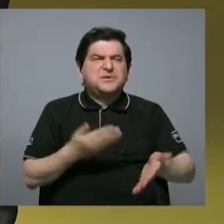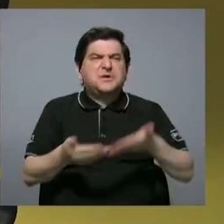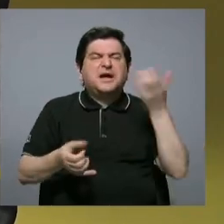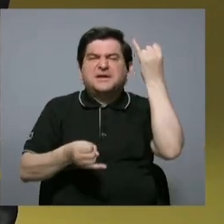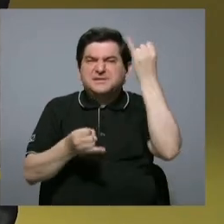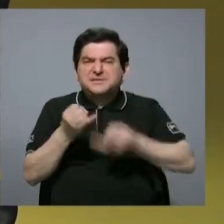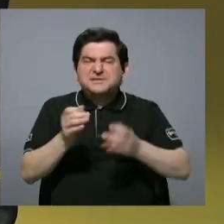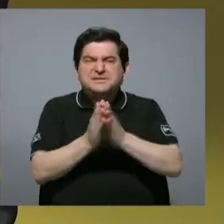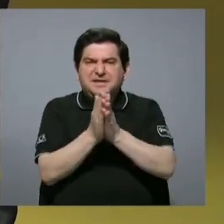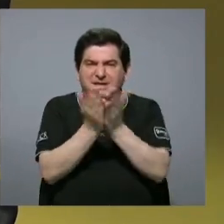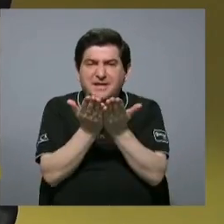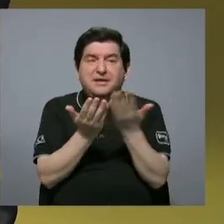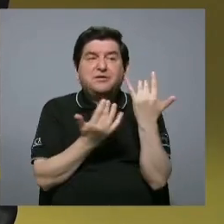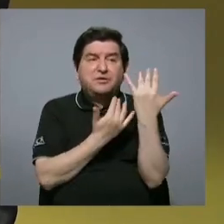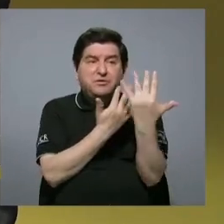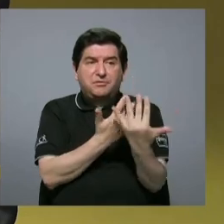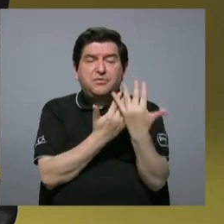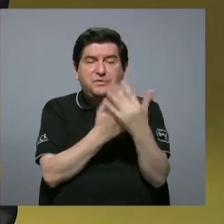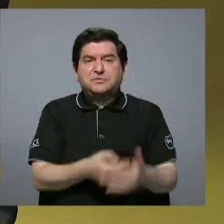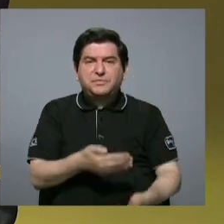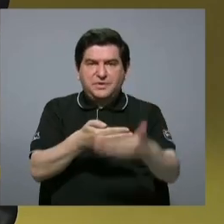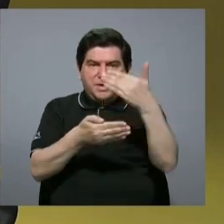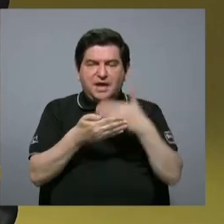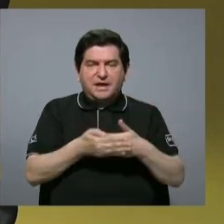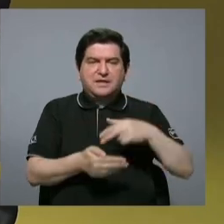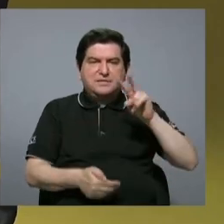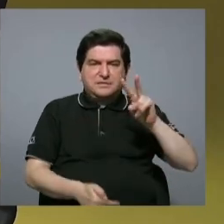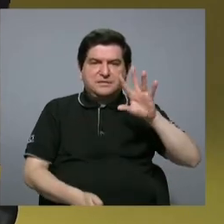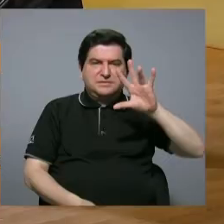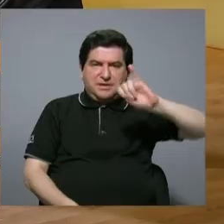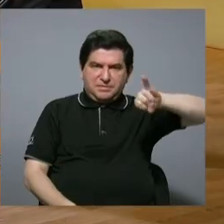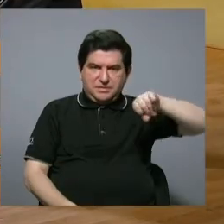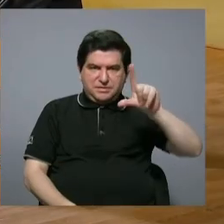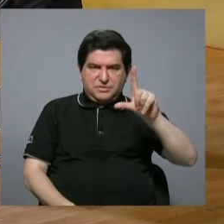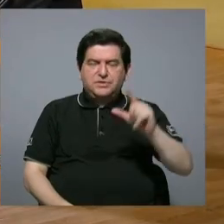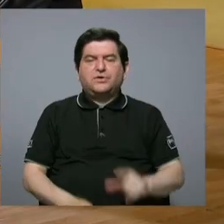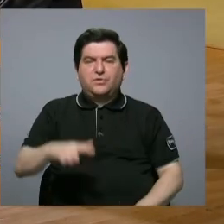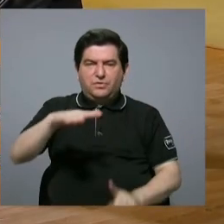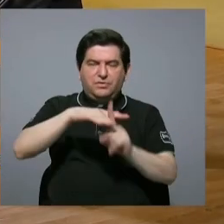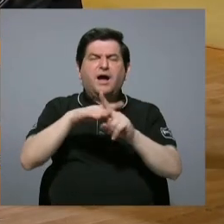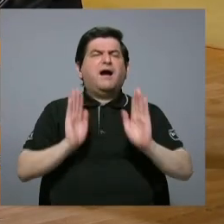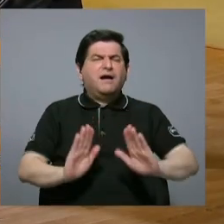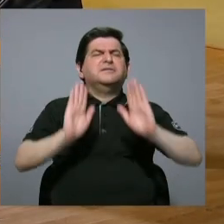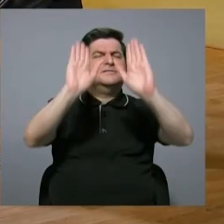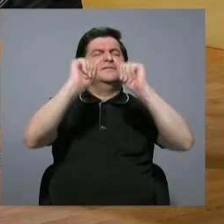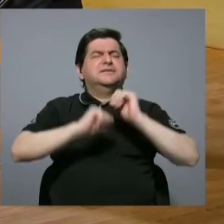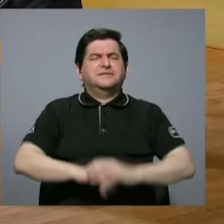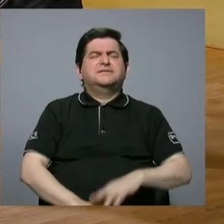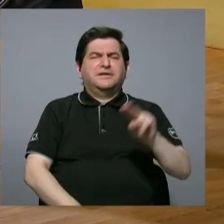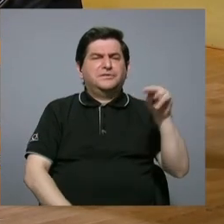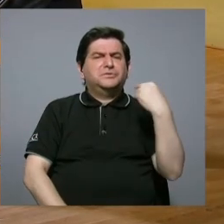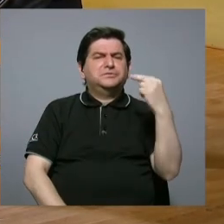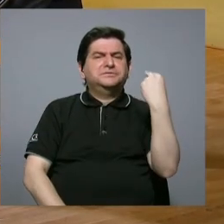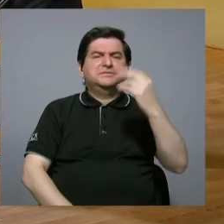libro. Esperamos que salga antes del 25 de julio. Excelente, excelente noticia.